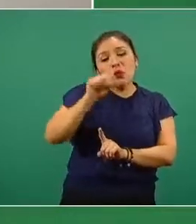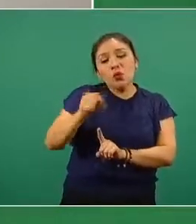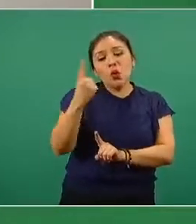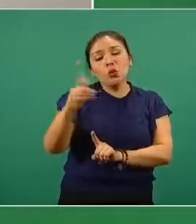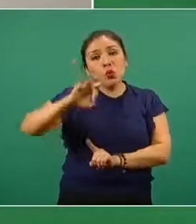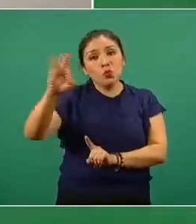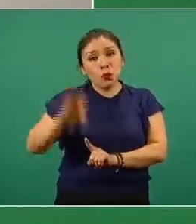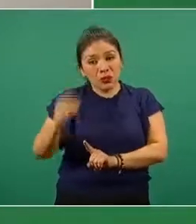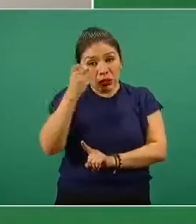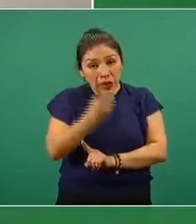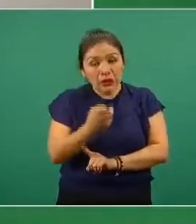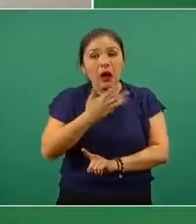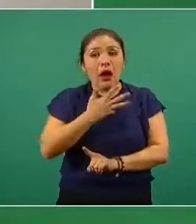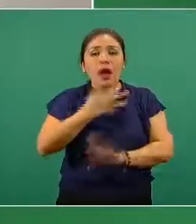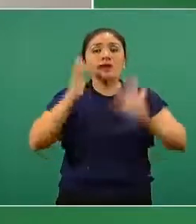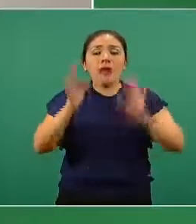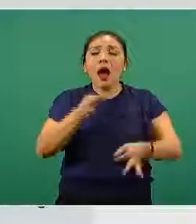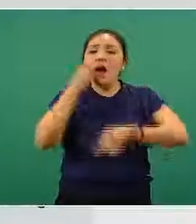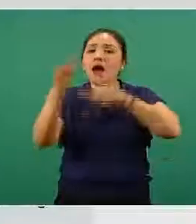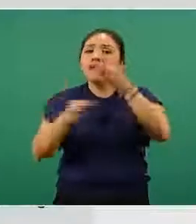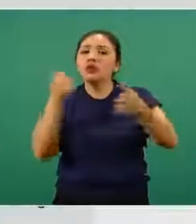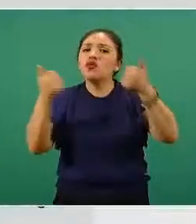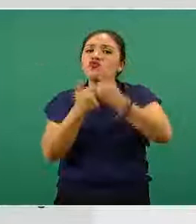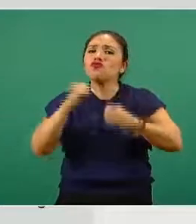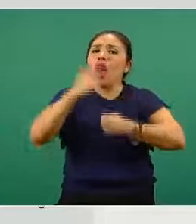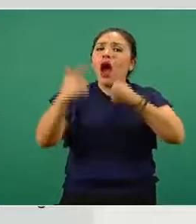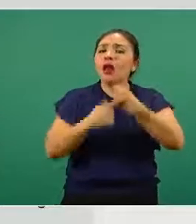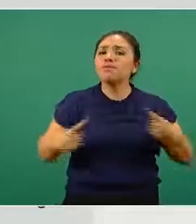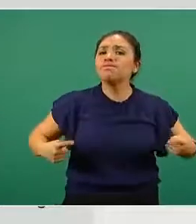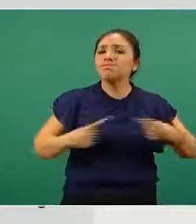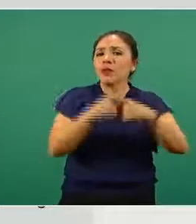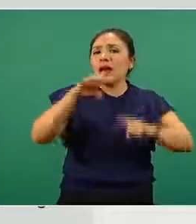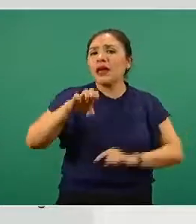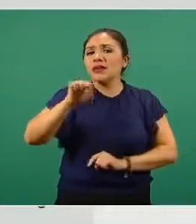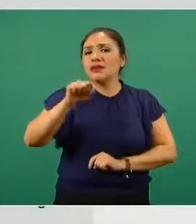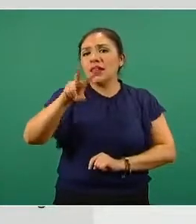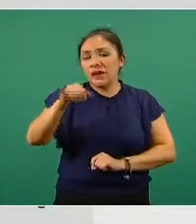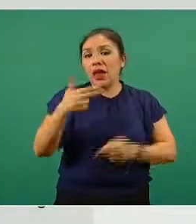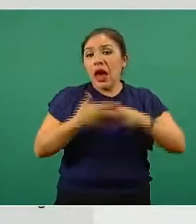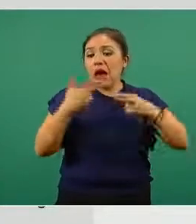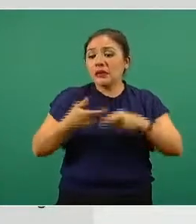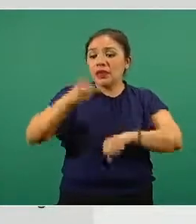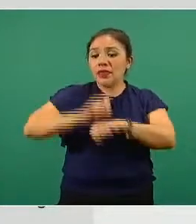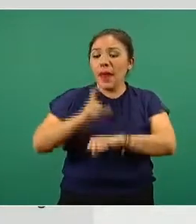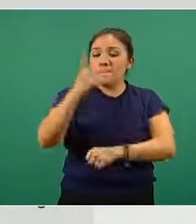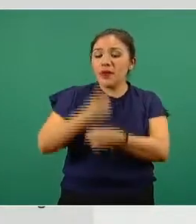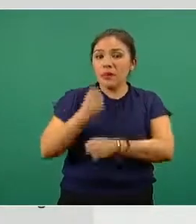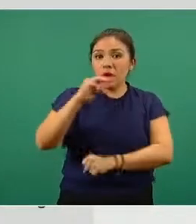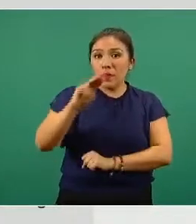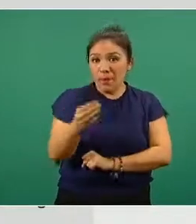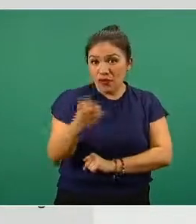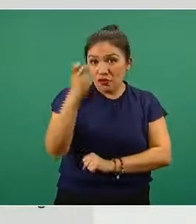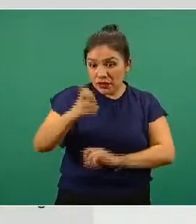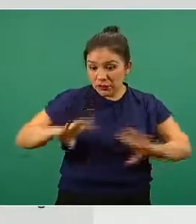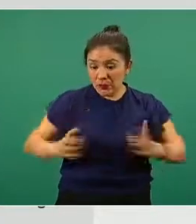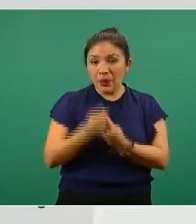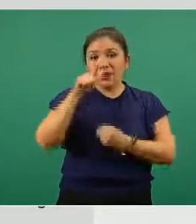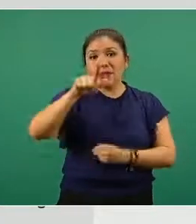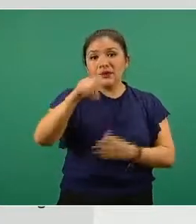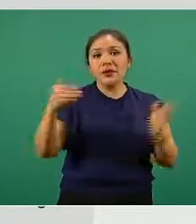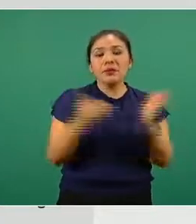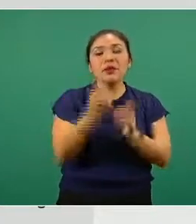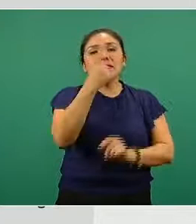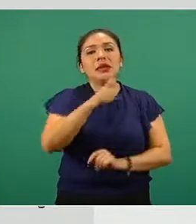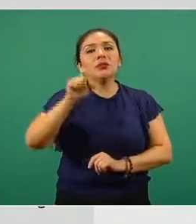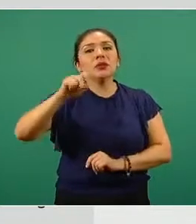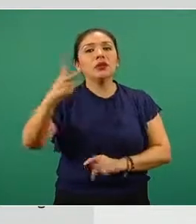0.1% de las dosis han notificado algún evento adverso hasta el 1 de mayo. Esto representa